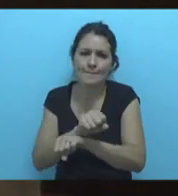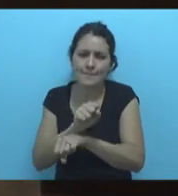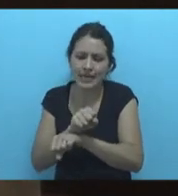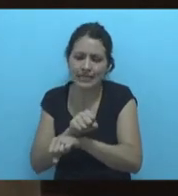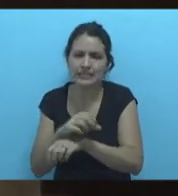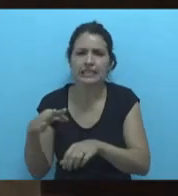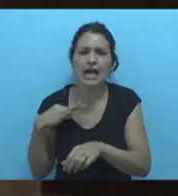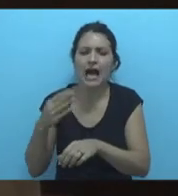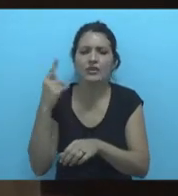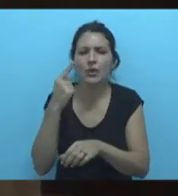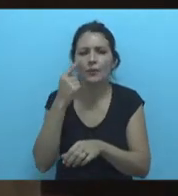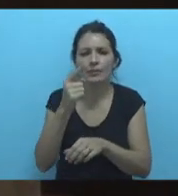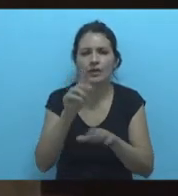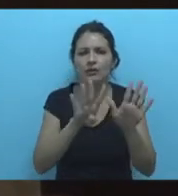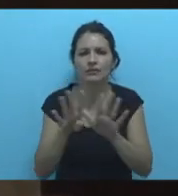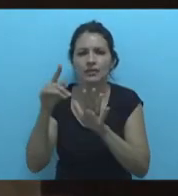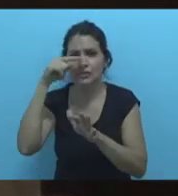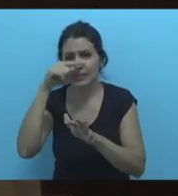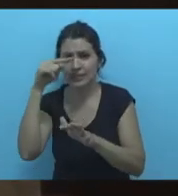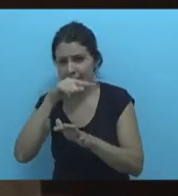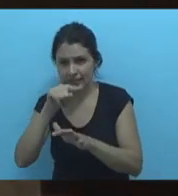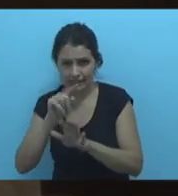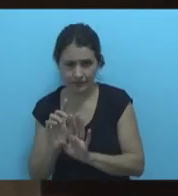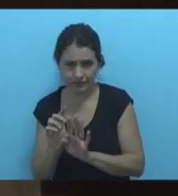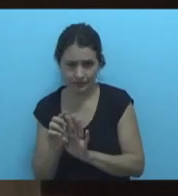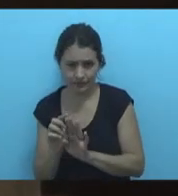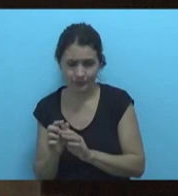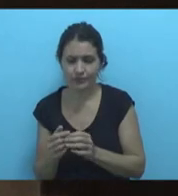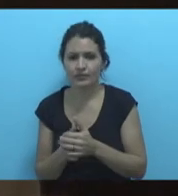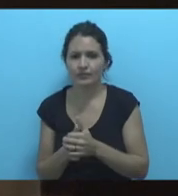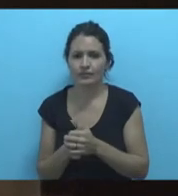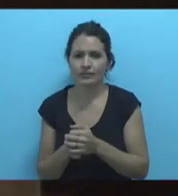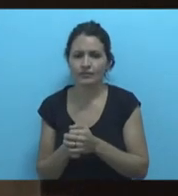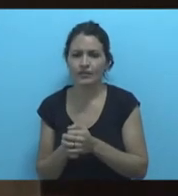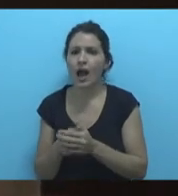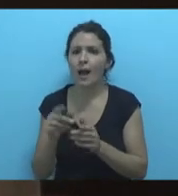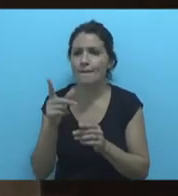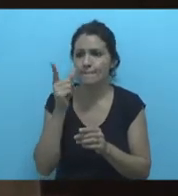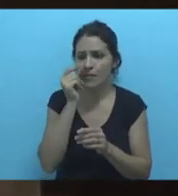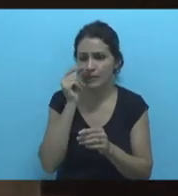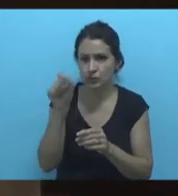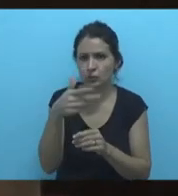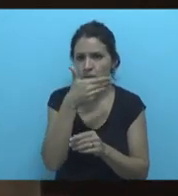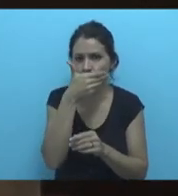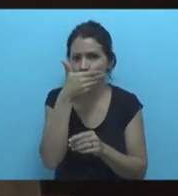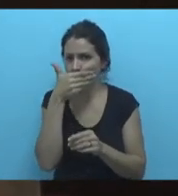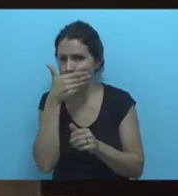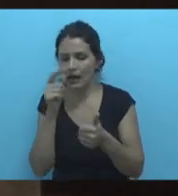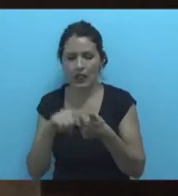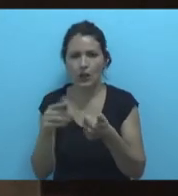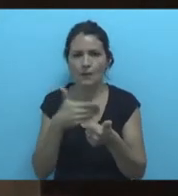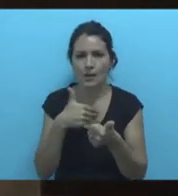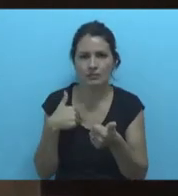1977, un día después que fuera desaparecido su padre, Emilio Ferecim, que fuera secuestrado